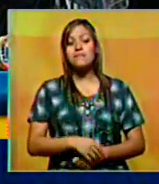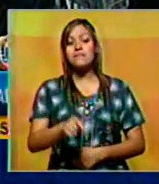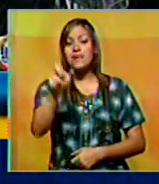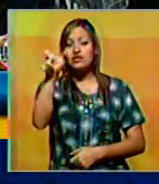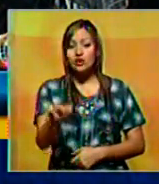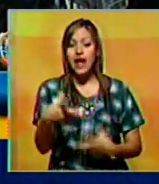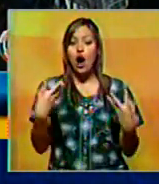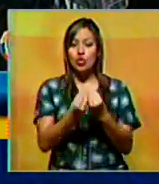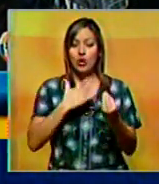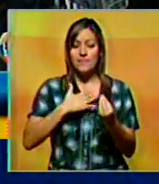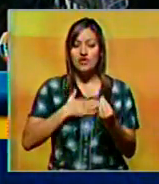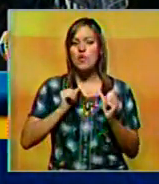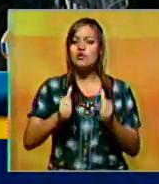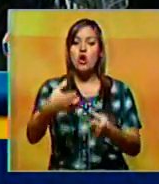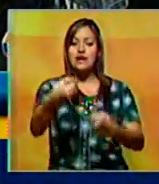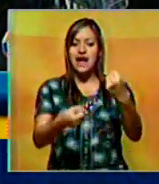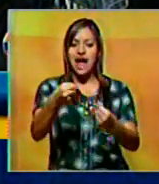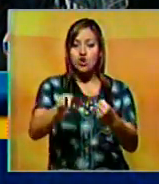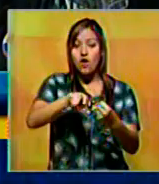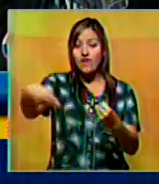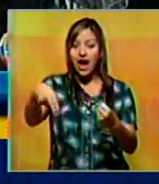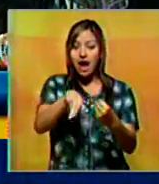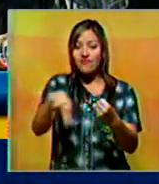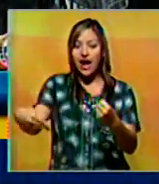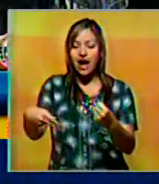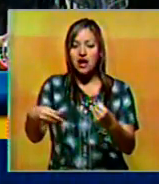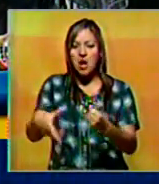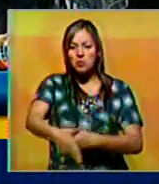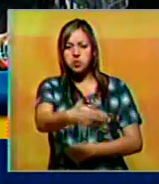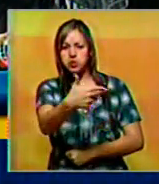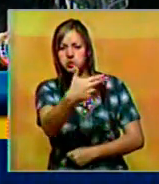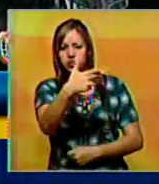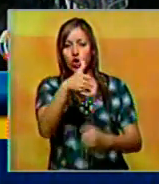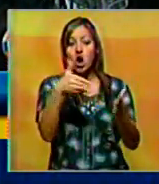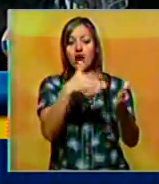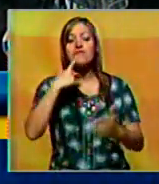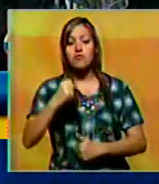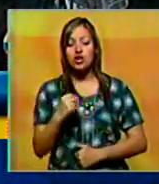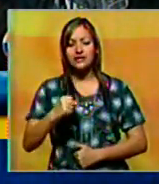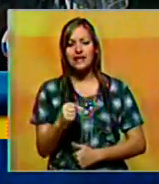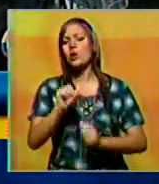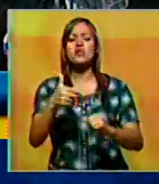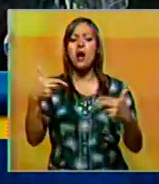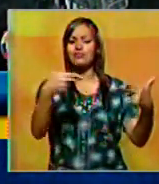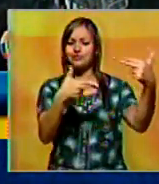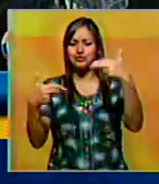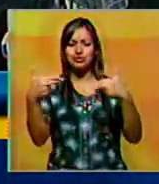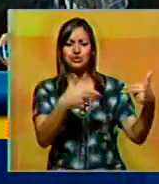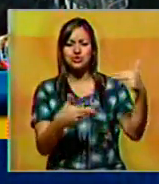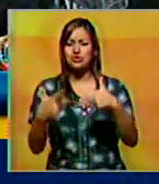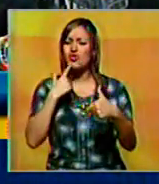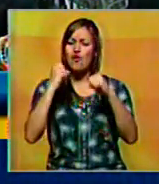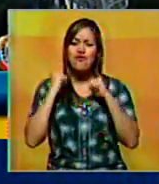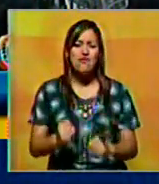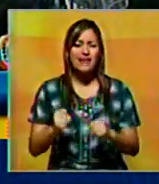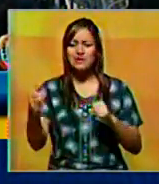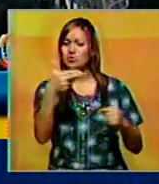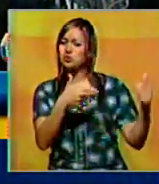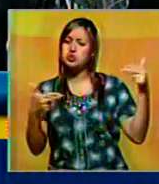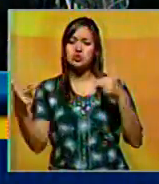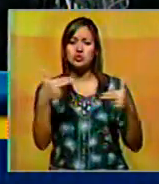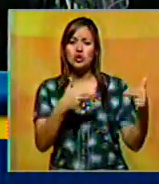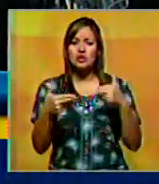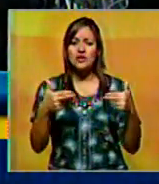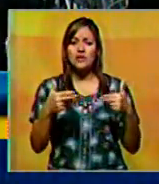vehículo conmigo empezaron a bajarse al carro y a dispararles a ellos, en cual hubo un enfrentamiento bastante fuerte allí. Y